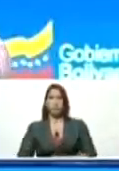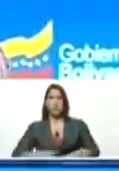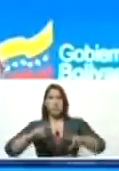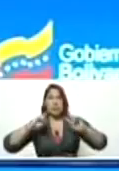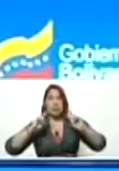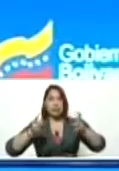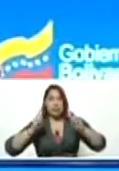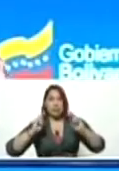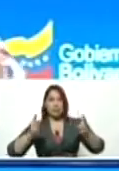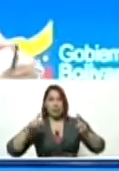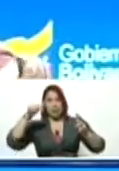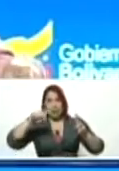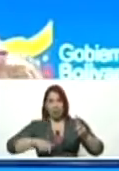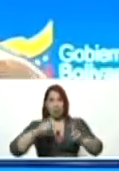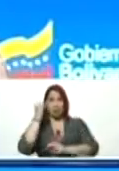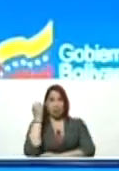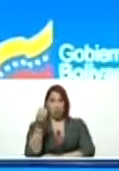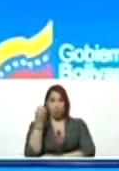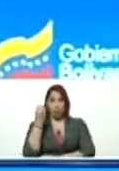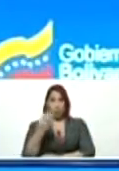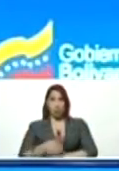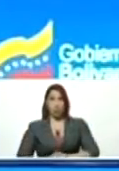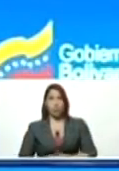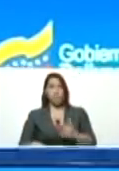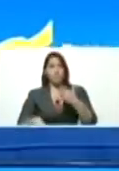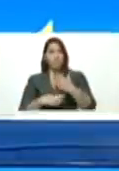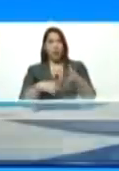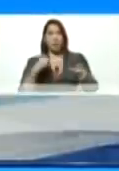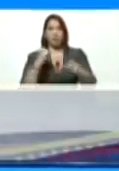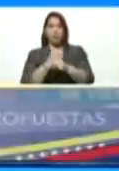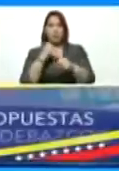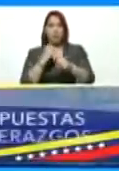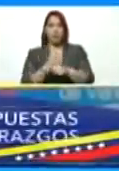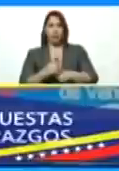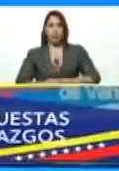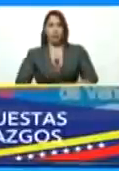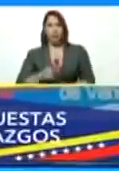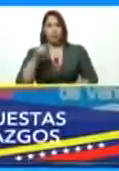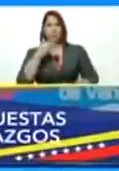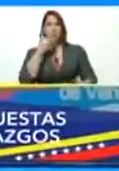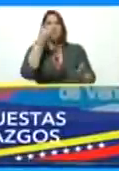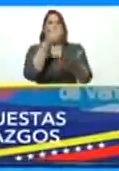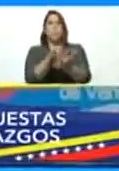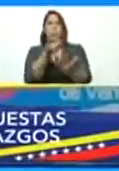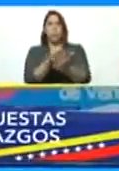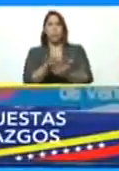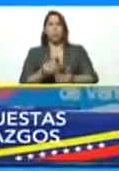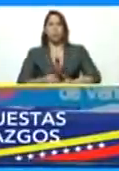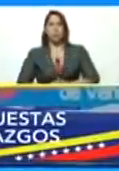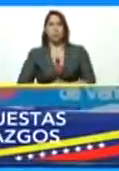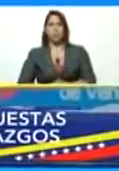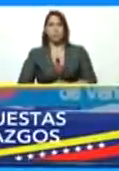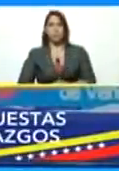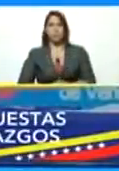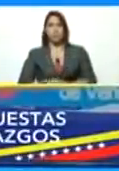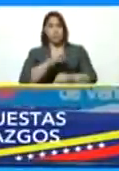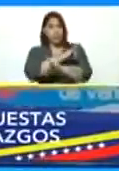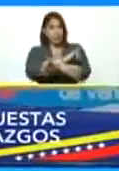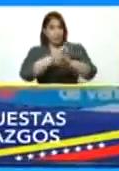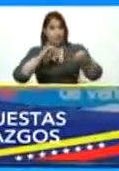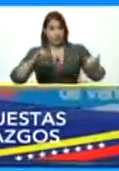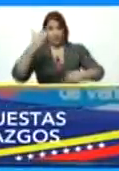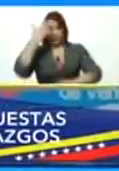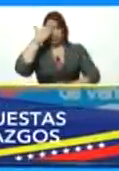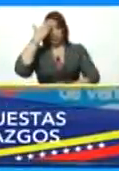que este congreso va a trabajar y las propuestas que ya se